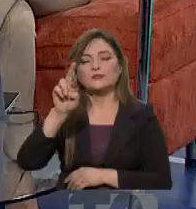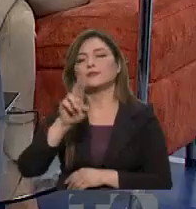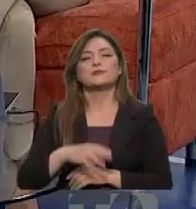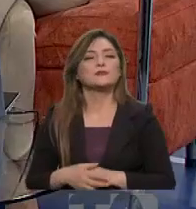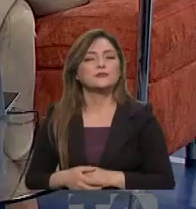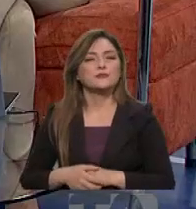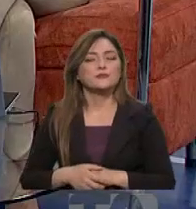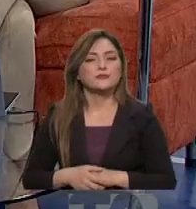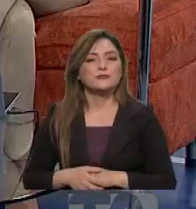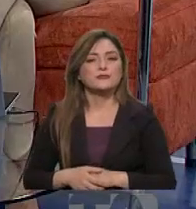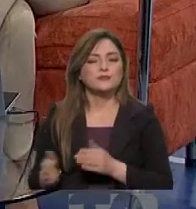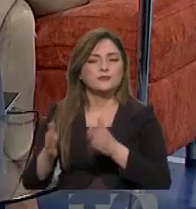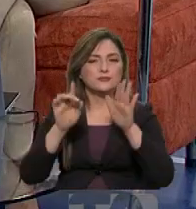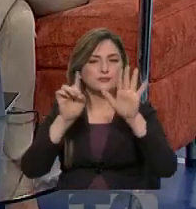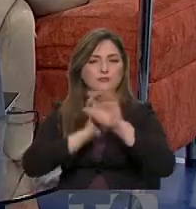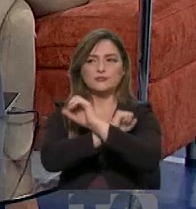horas.